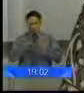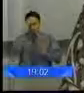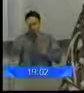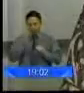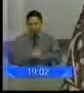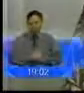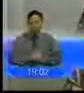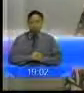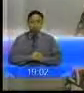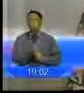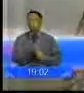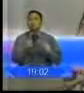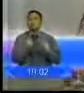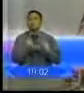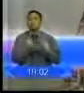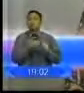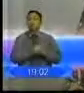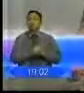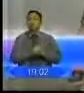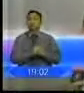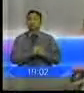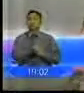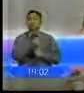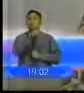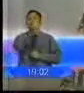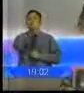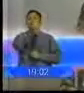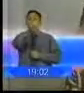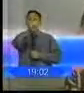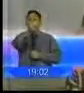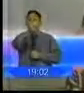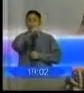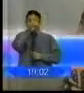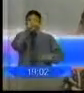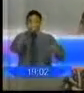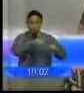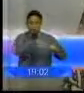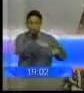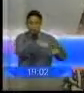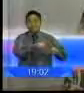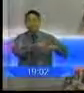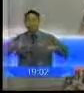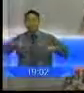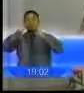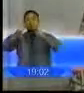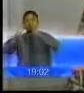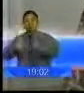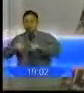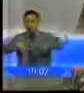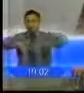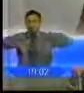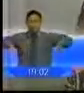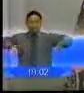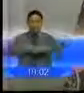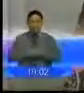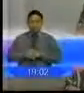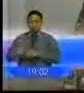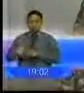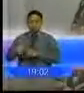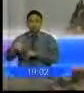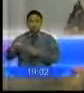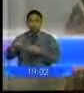que tomar en cuenta que esto fue un acuerdo que lo hace con la UAFE y no lo hace con Fiscalía General del Estado. ¿Qué quiere decir esto? Que no hay